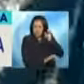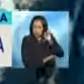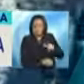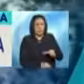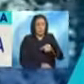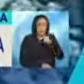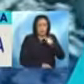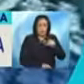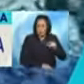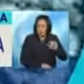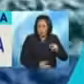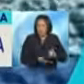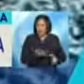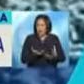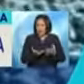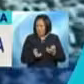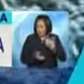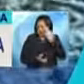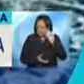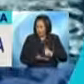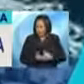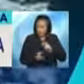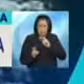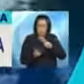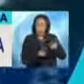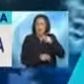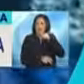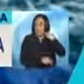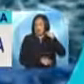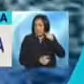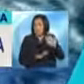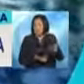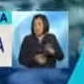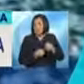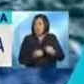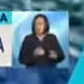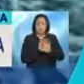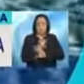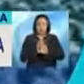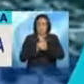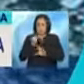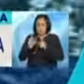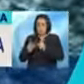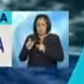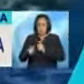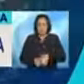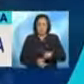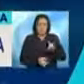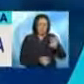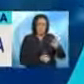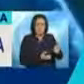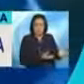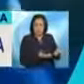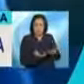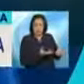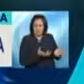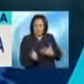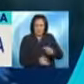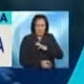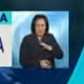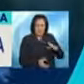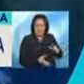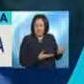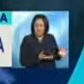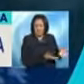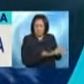este momento, quisiéramos saber también, porque vimos el día de ayer cómo Defensa Civil estaba movilizando cargamento desde el Callao para llevarlo a Arequipa